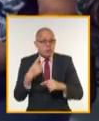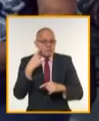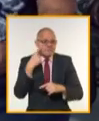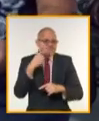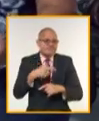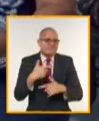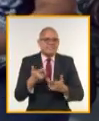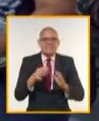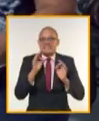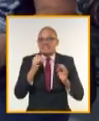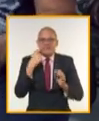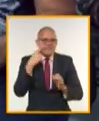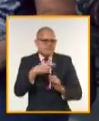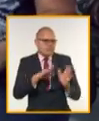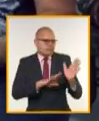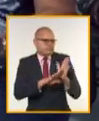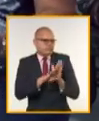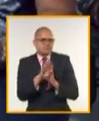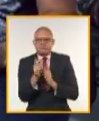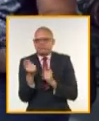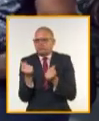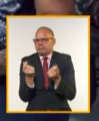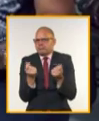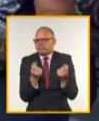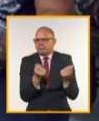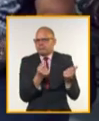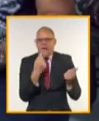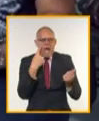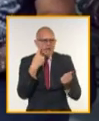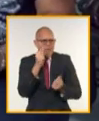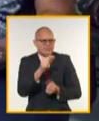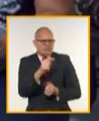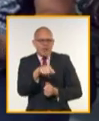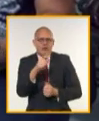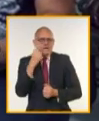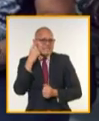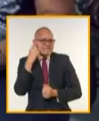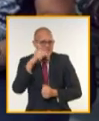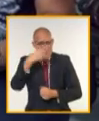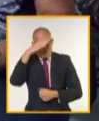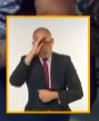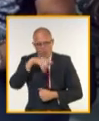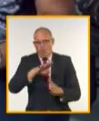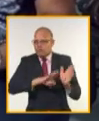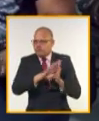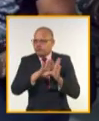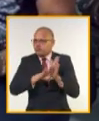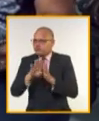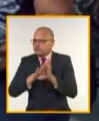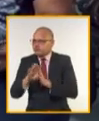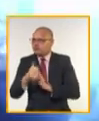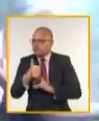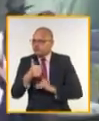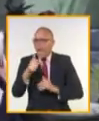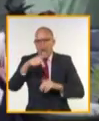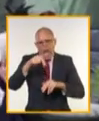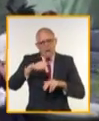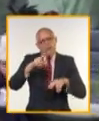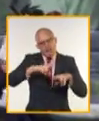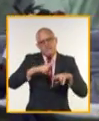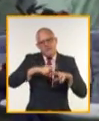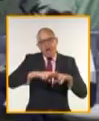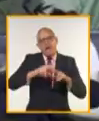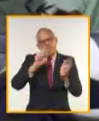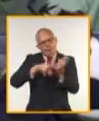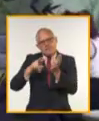el desarrollo económico que ya los chinos tenían en Cuba, no solo en La Habana, en Cuba. Llegó